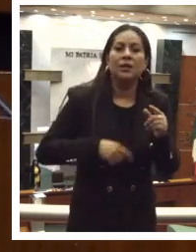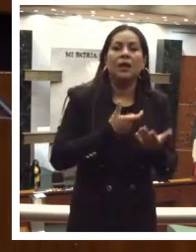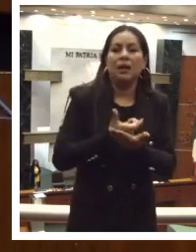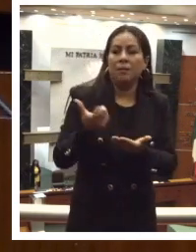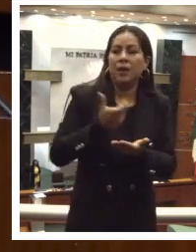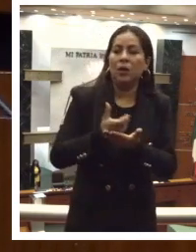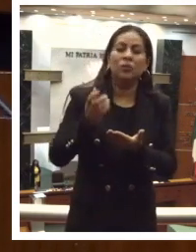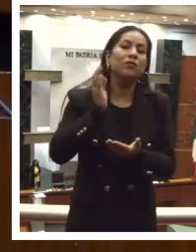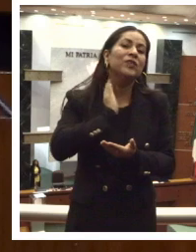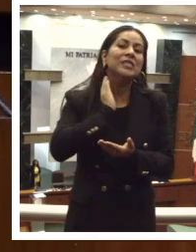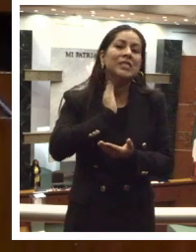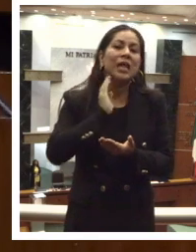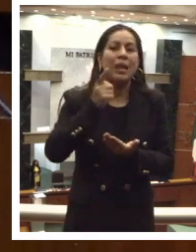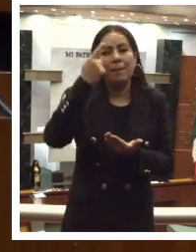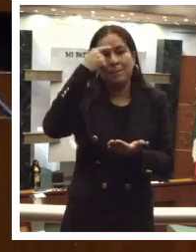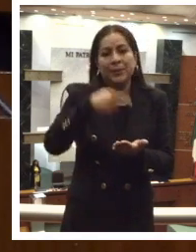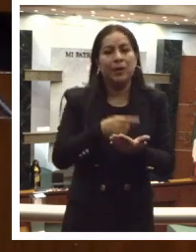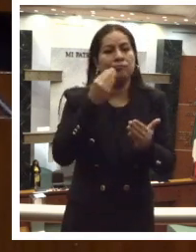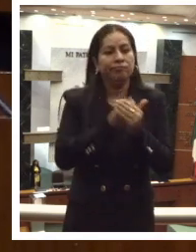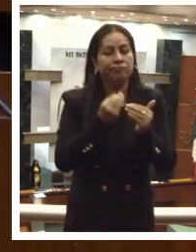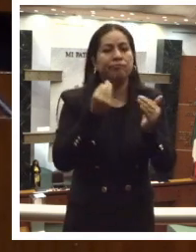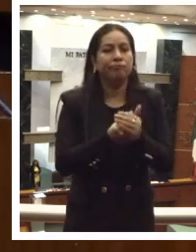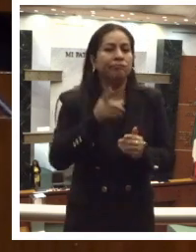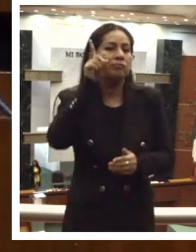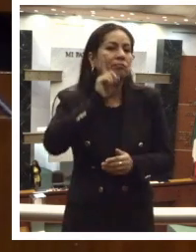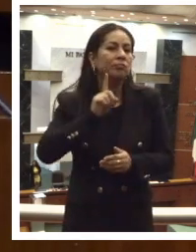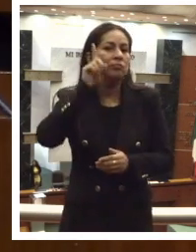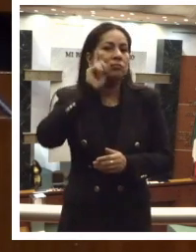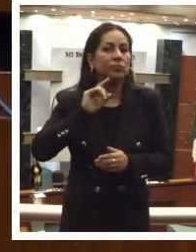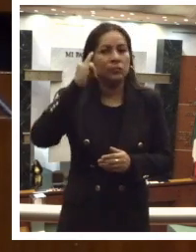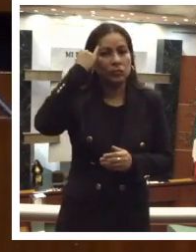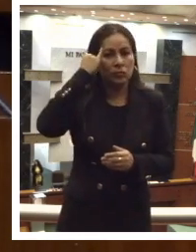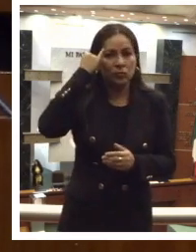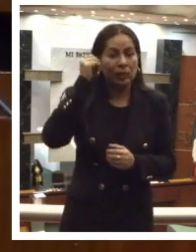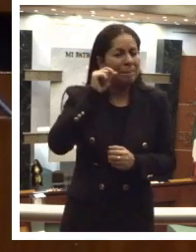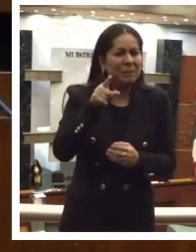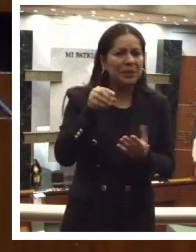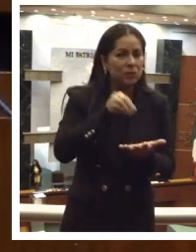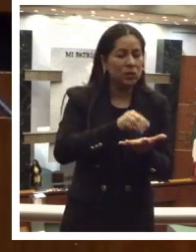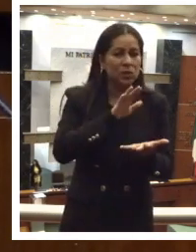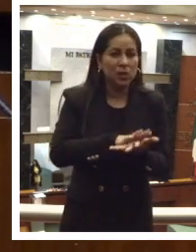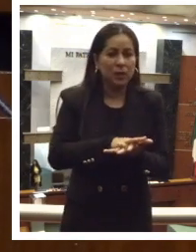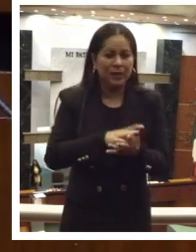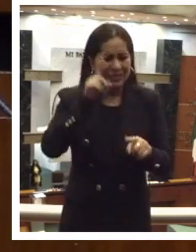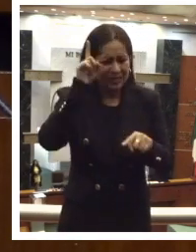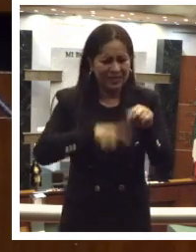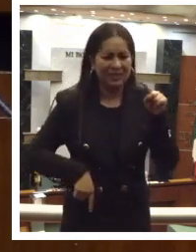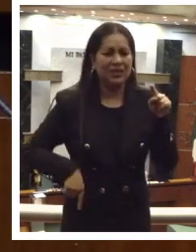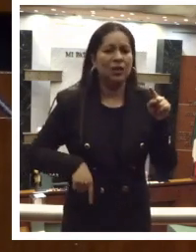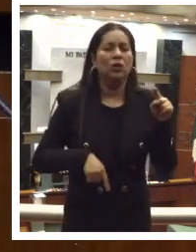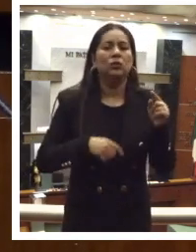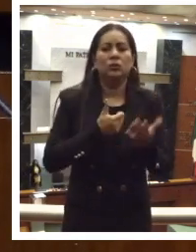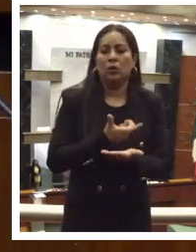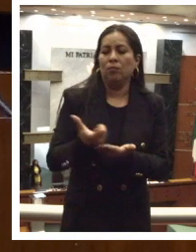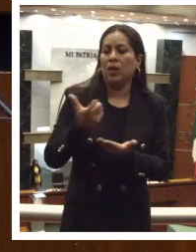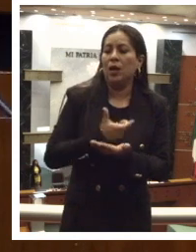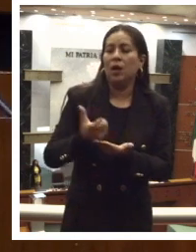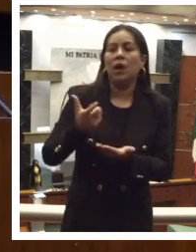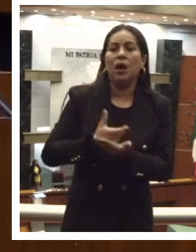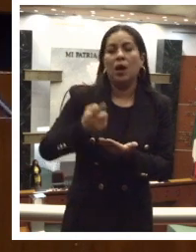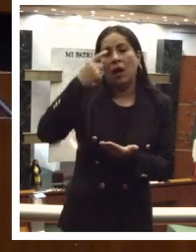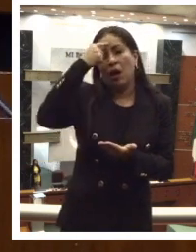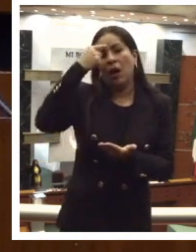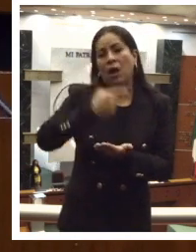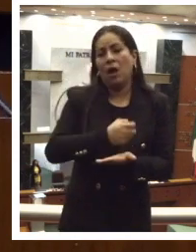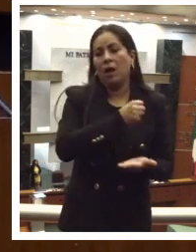estímulos fiscales para la capacitación de las mujeres indígenas. Asimismo, se establece la cancelación de los estímulos para